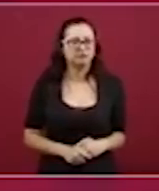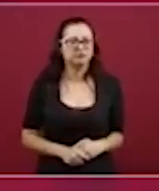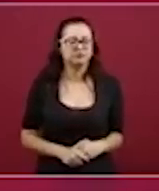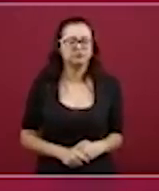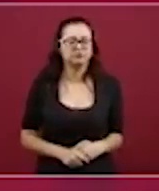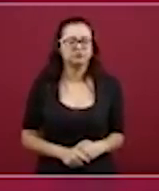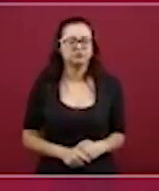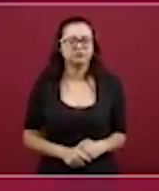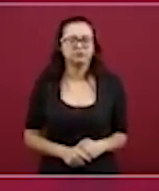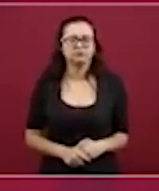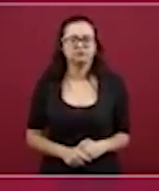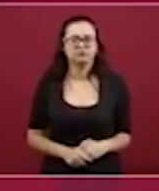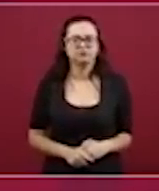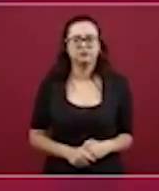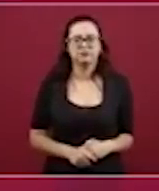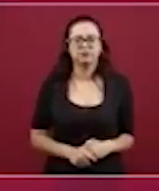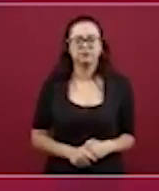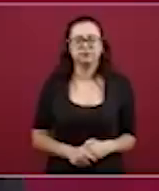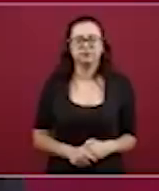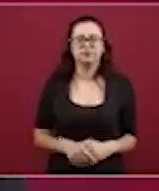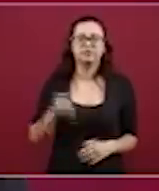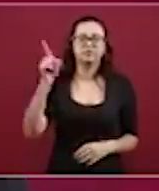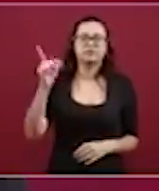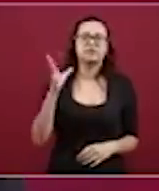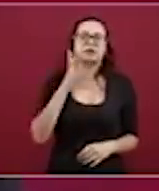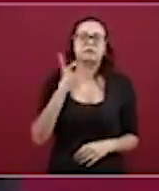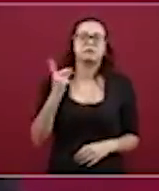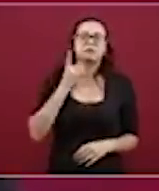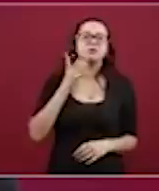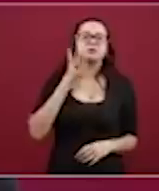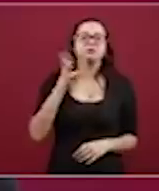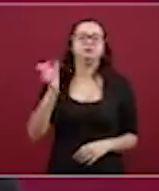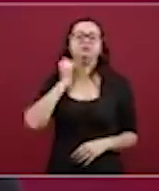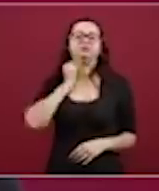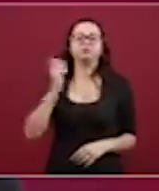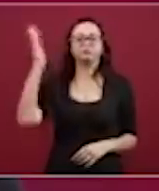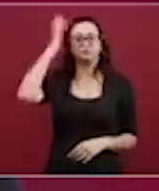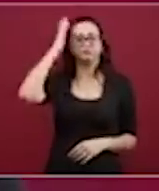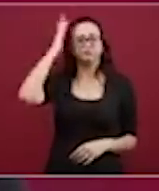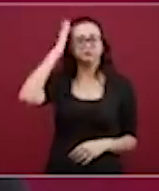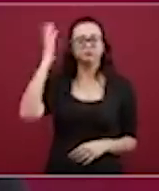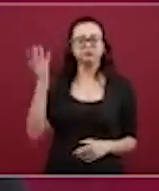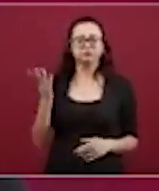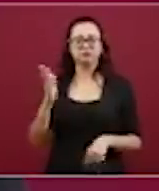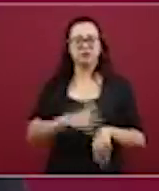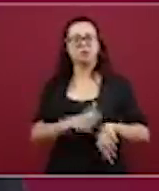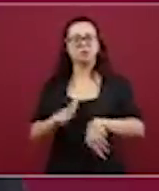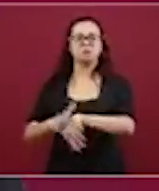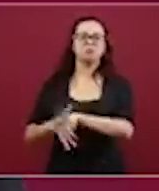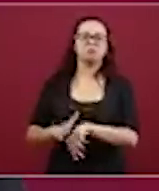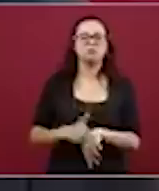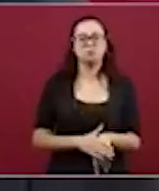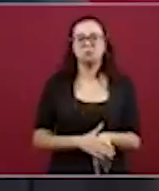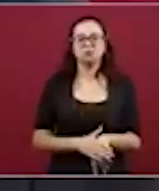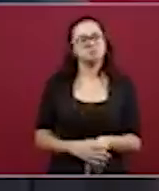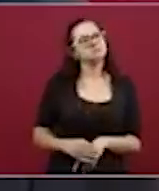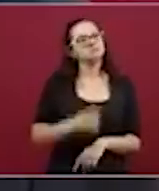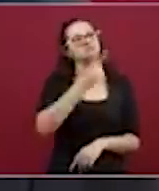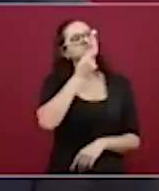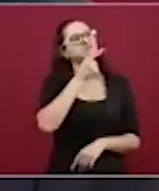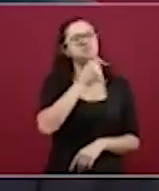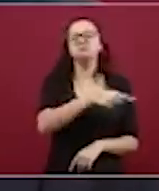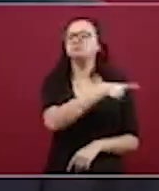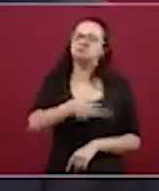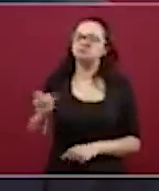el presidente de la Cámara de Diputados, de la Cámara de Senadores, solicite el uso de la